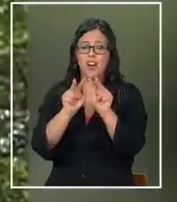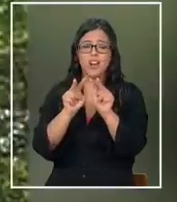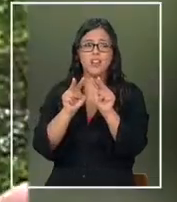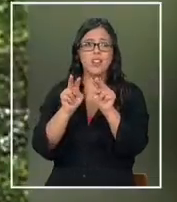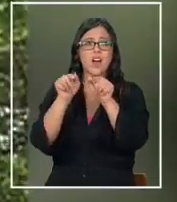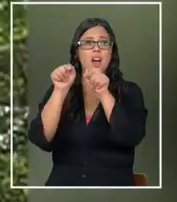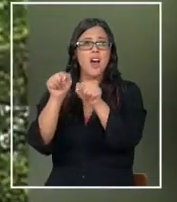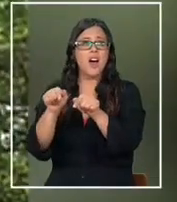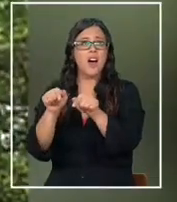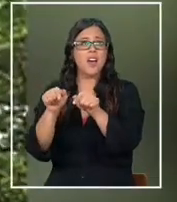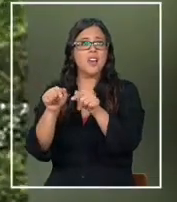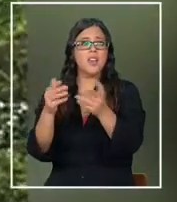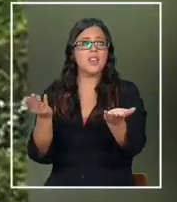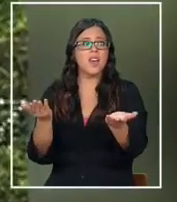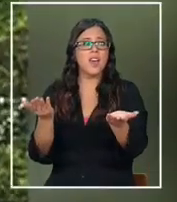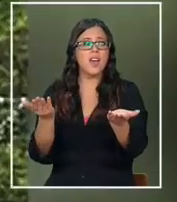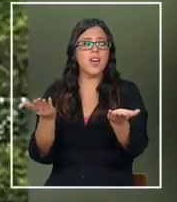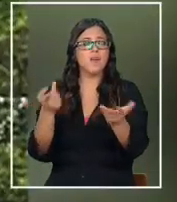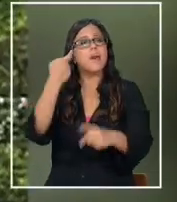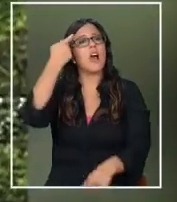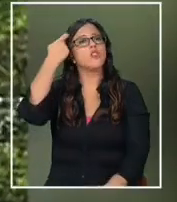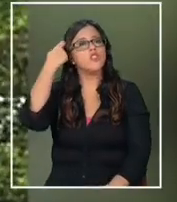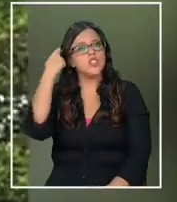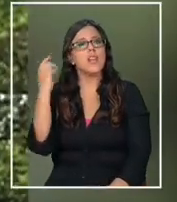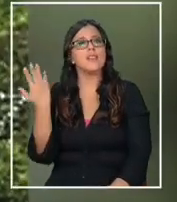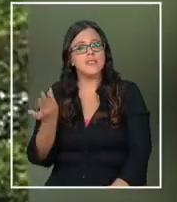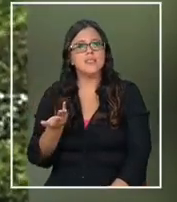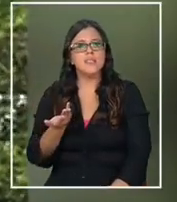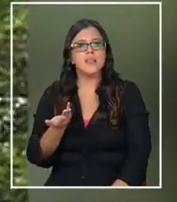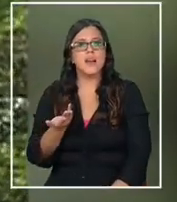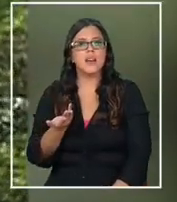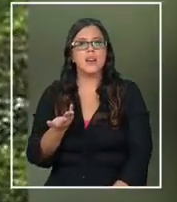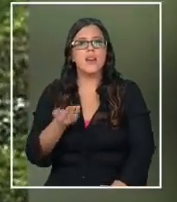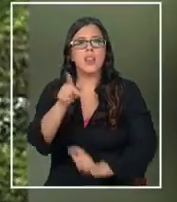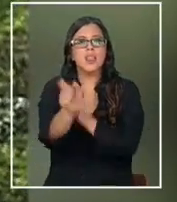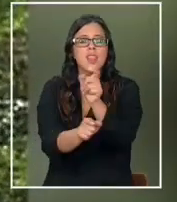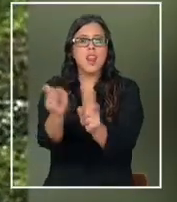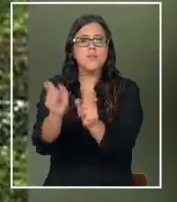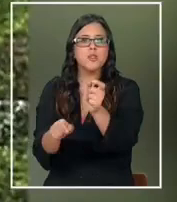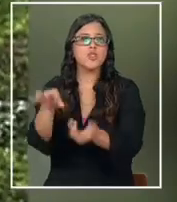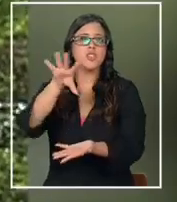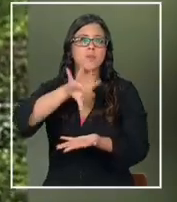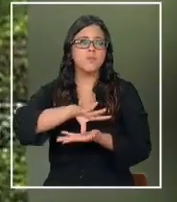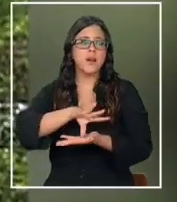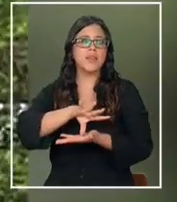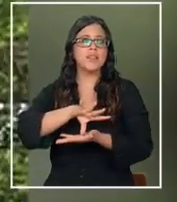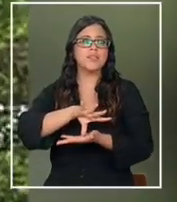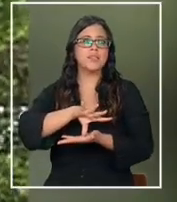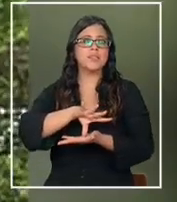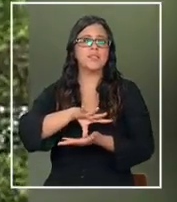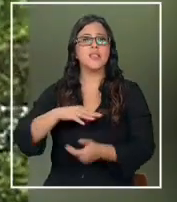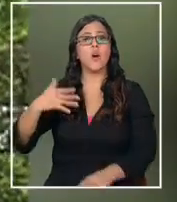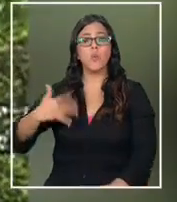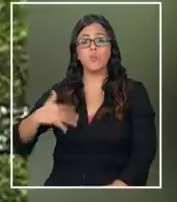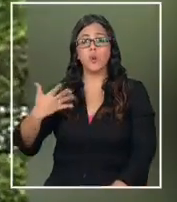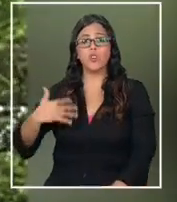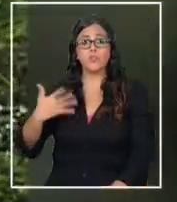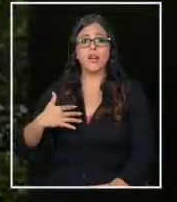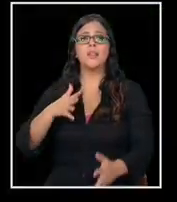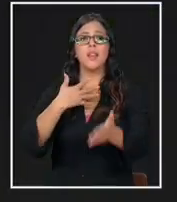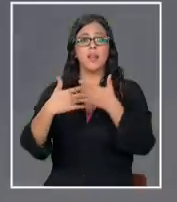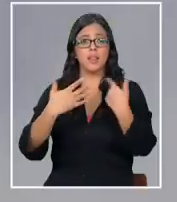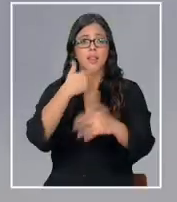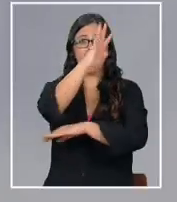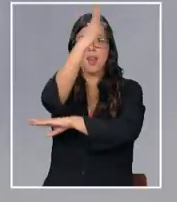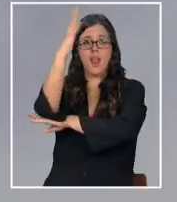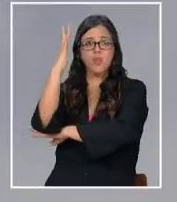Para levantar la conciencia del pueblo, del país, de la importancia de la